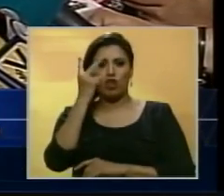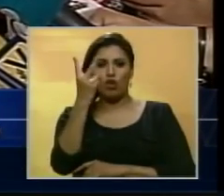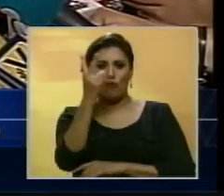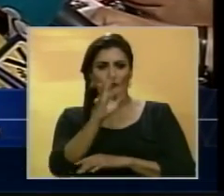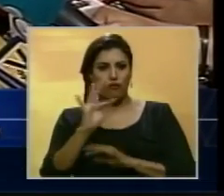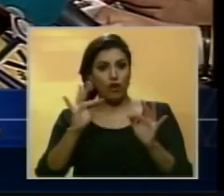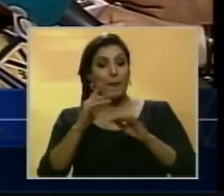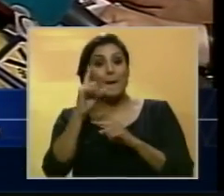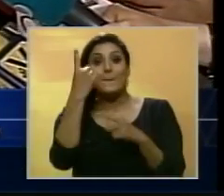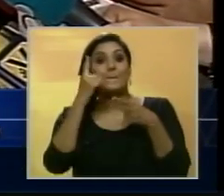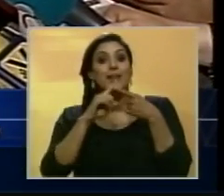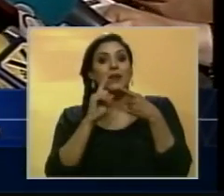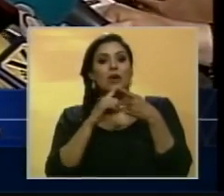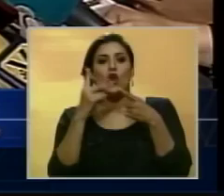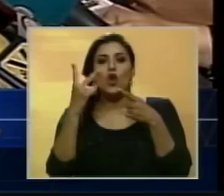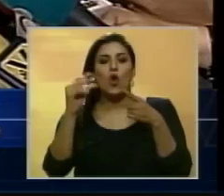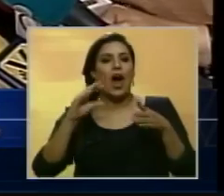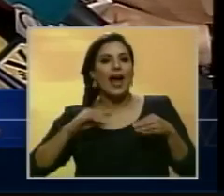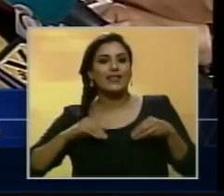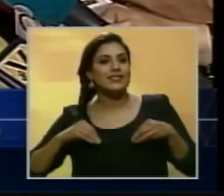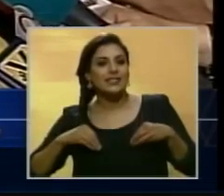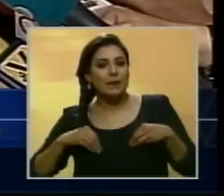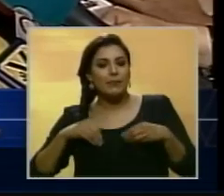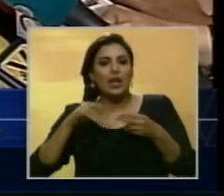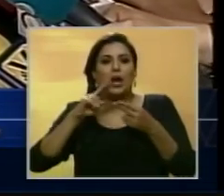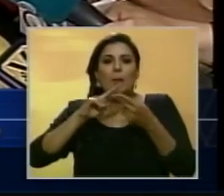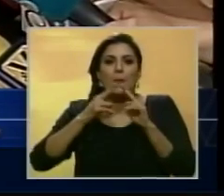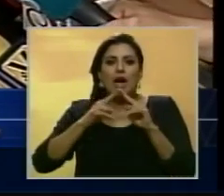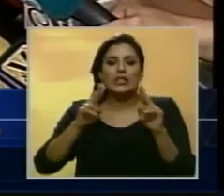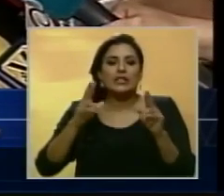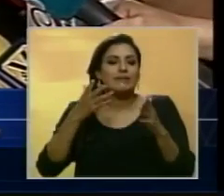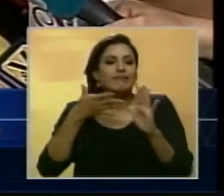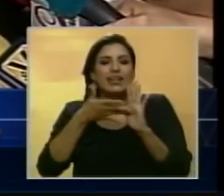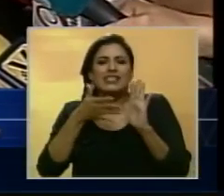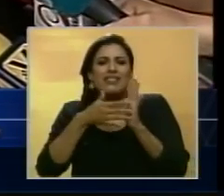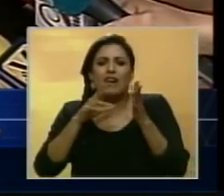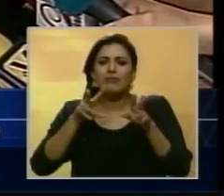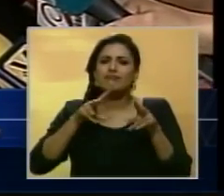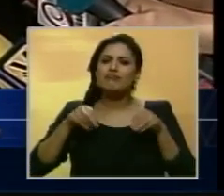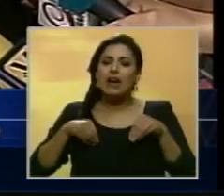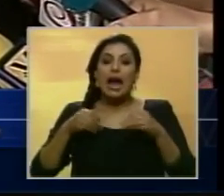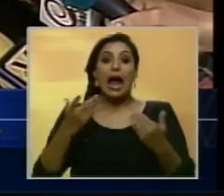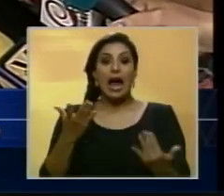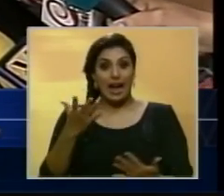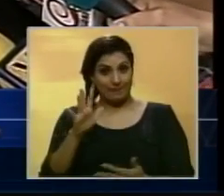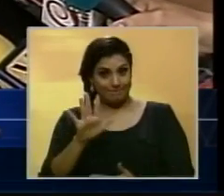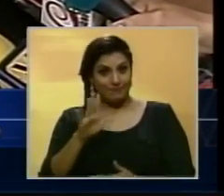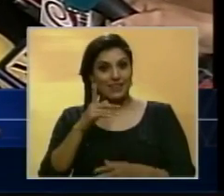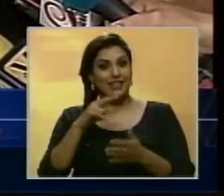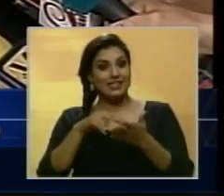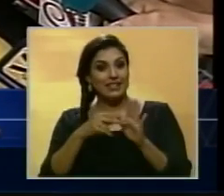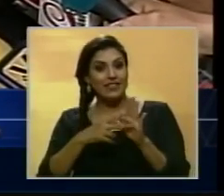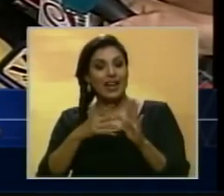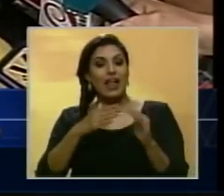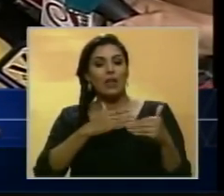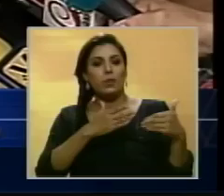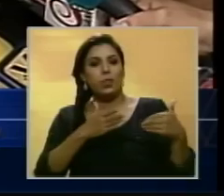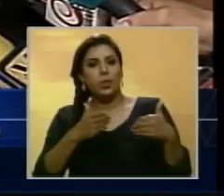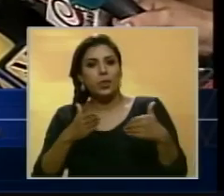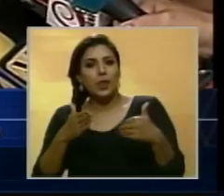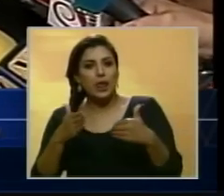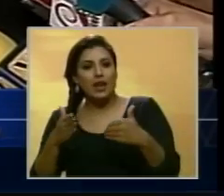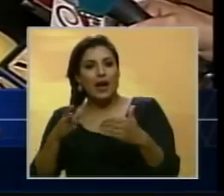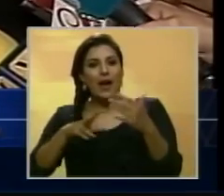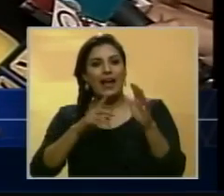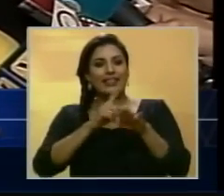maneras. Primero, opuso una resistencia pasiva. Esa resistencia pasiva se manifestó dando largas a